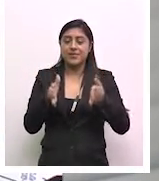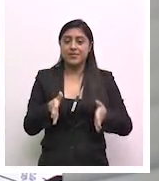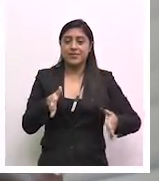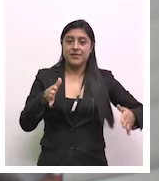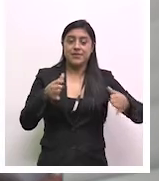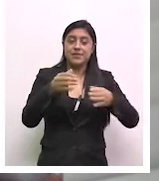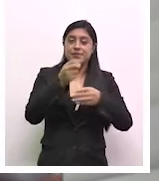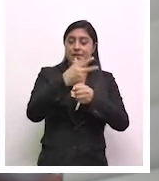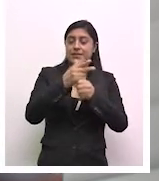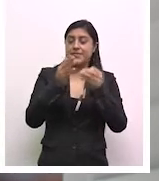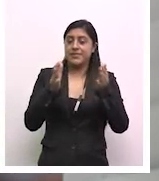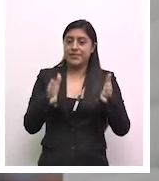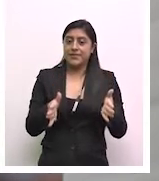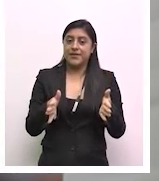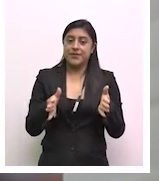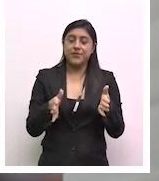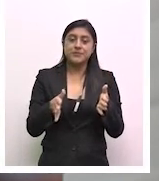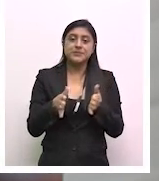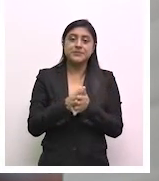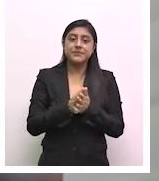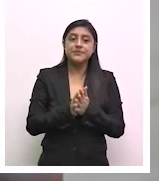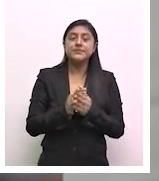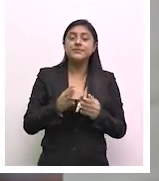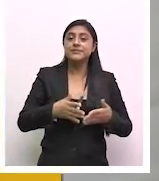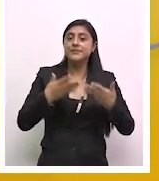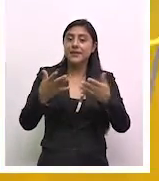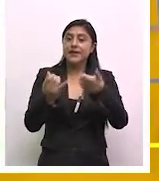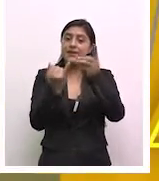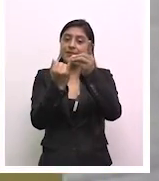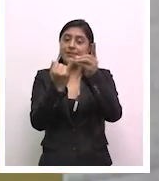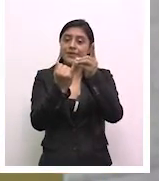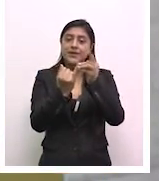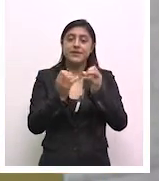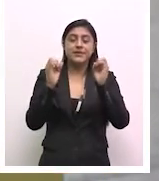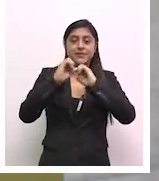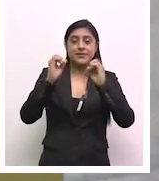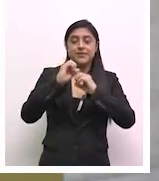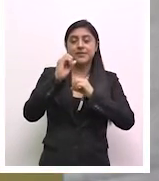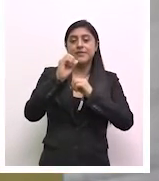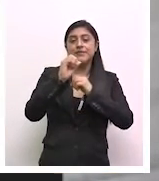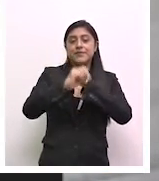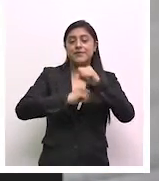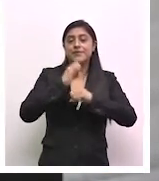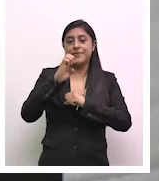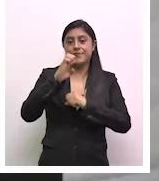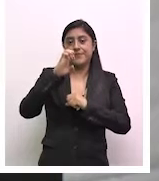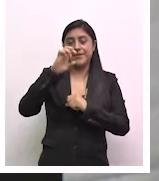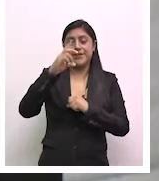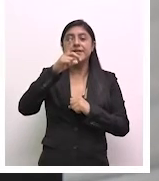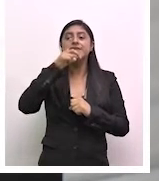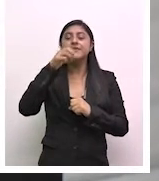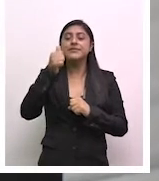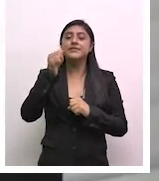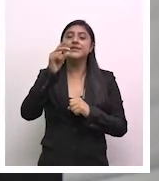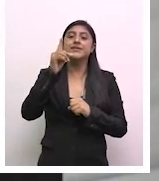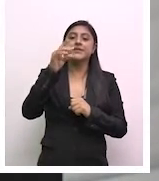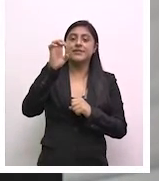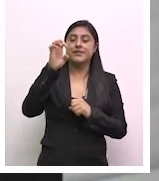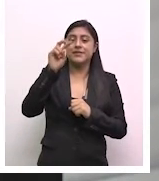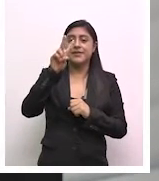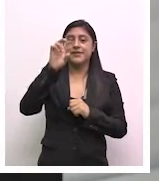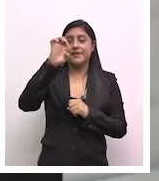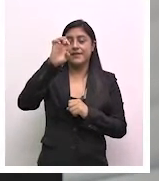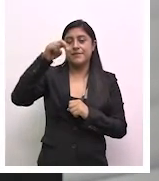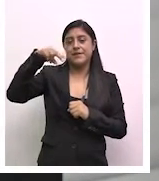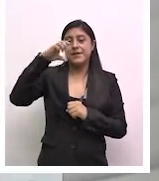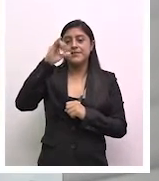totalmente gratis y sin fecha de vencimiento. Se ha encargado de ejercer el liderazgo con disciplina y